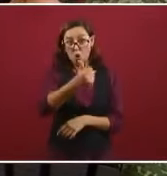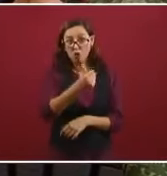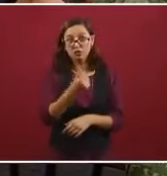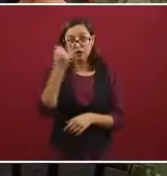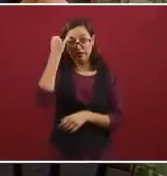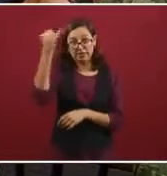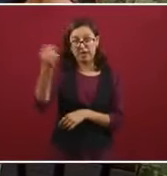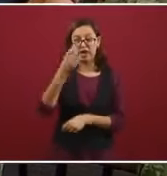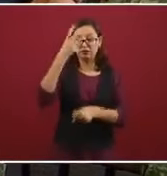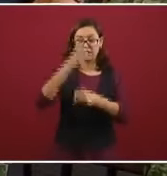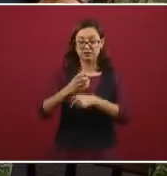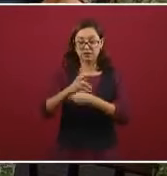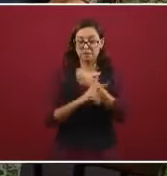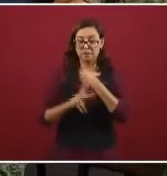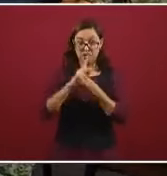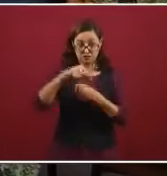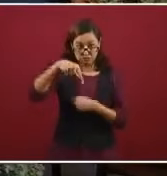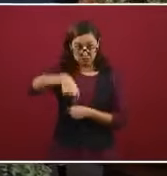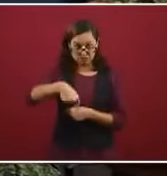seguro.